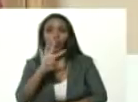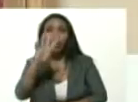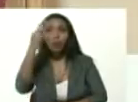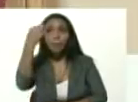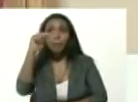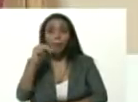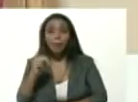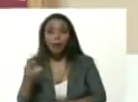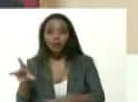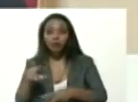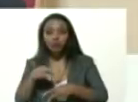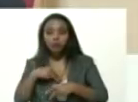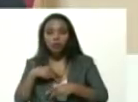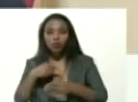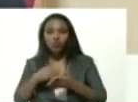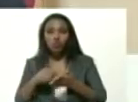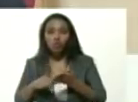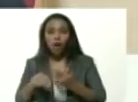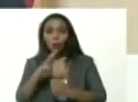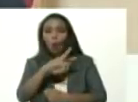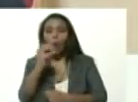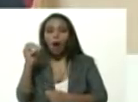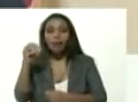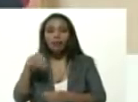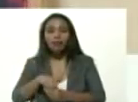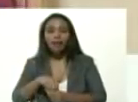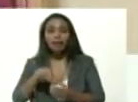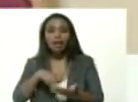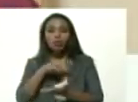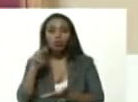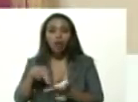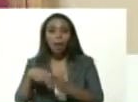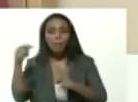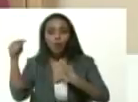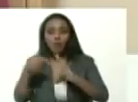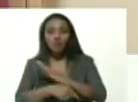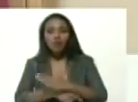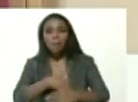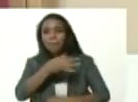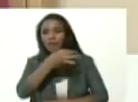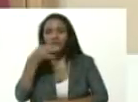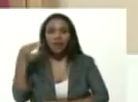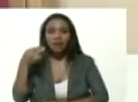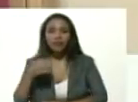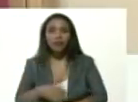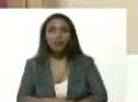compañeros, tomen nota. Cuarentena nacional radicalizada y perfecta.